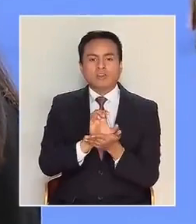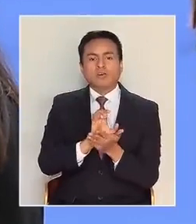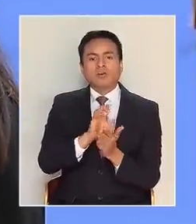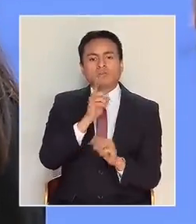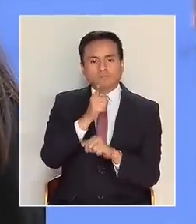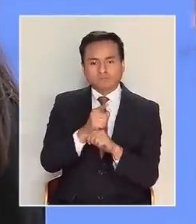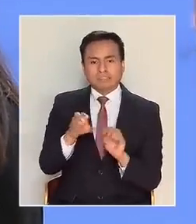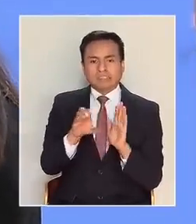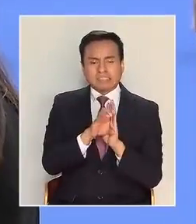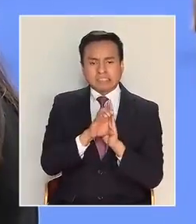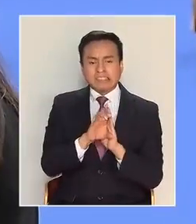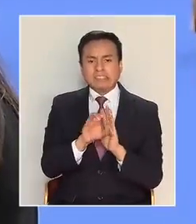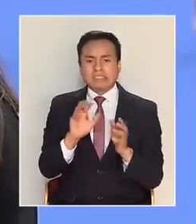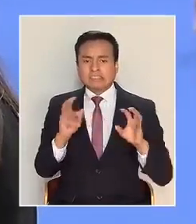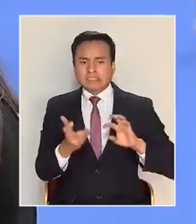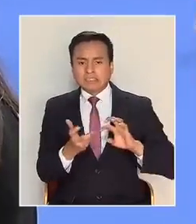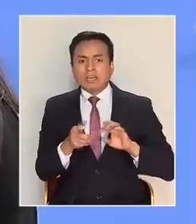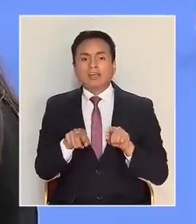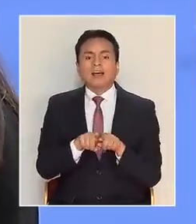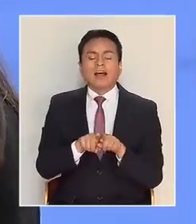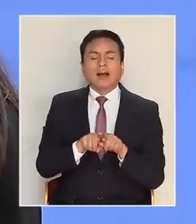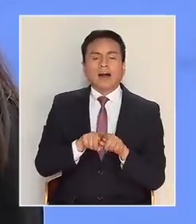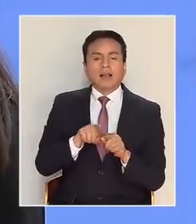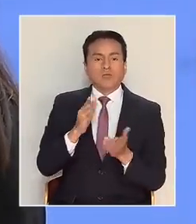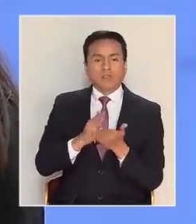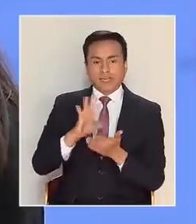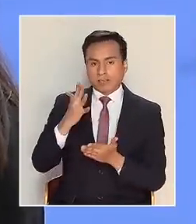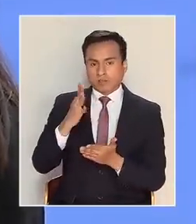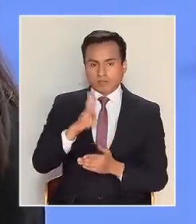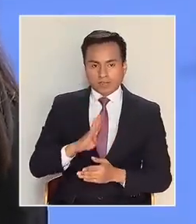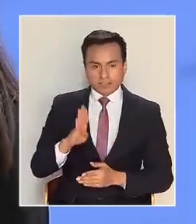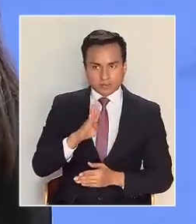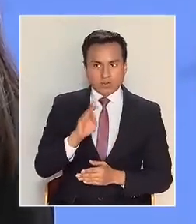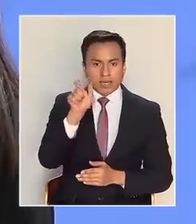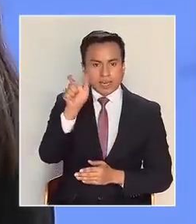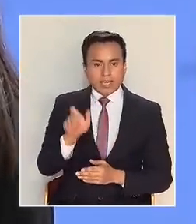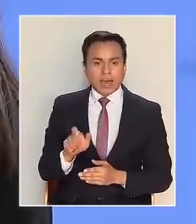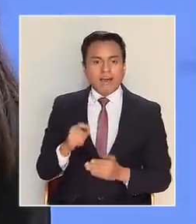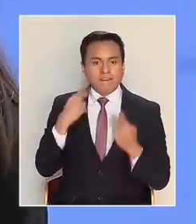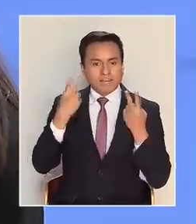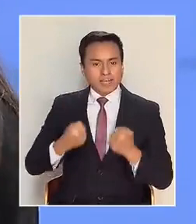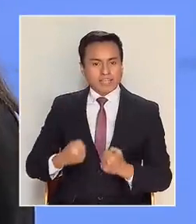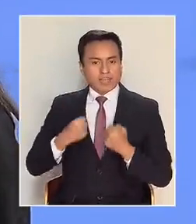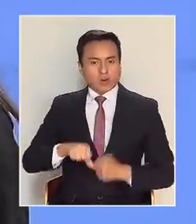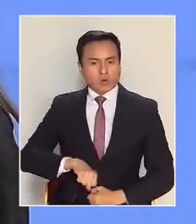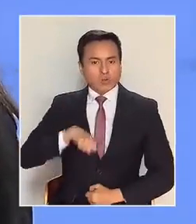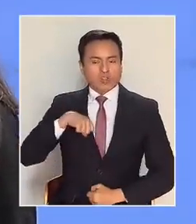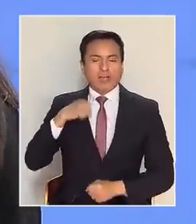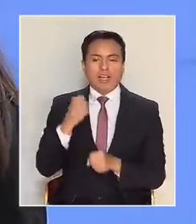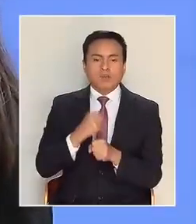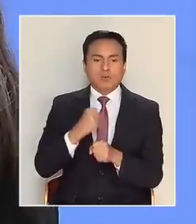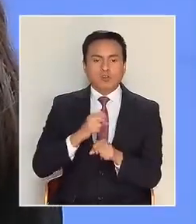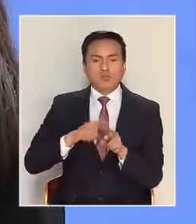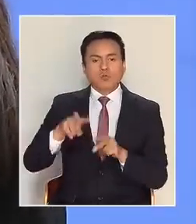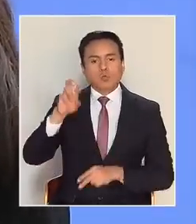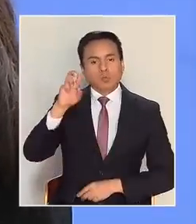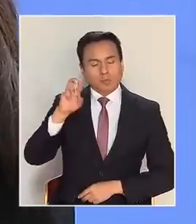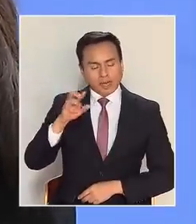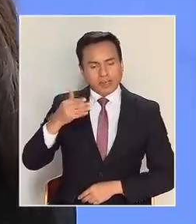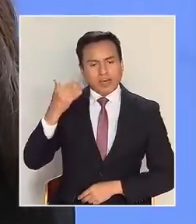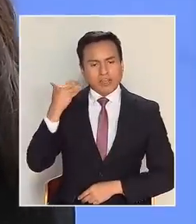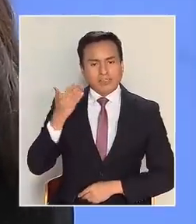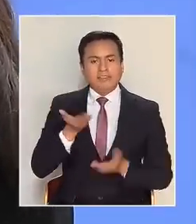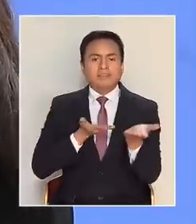constitucional. Alumna de quinto año básico, niña valiente y orgullosa de la labor cumplida por su padre